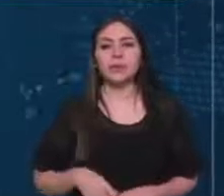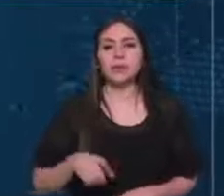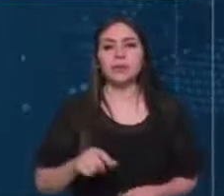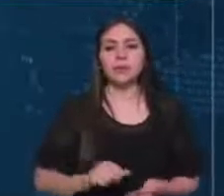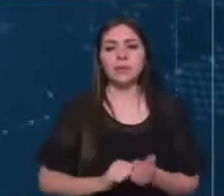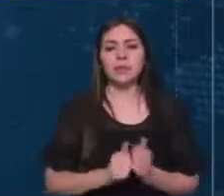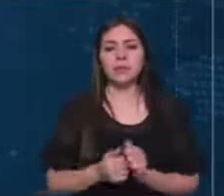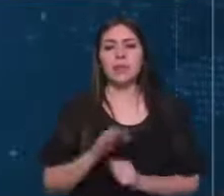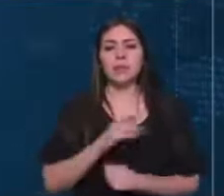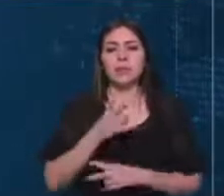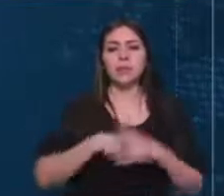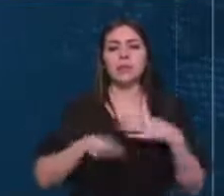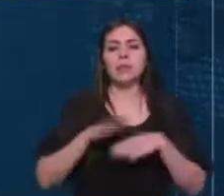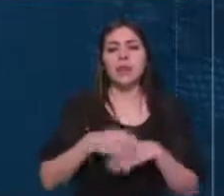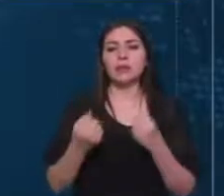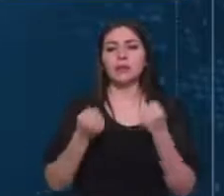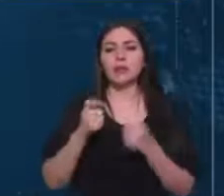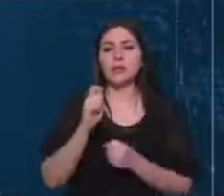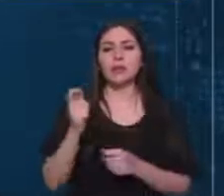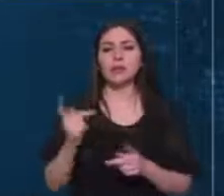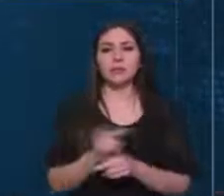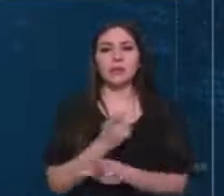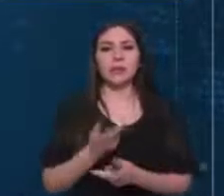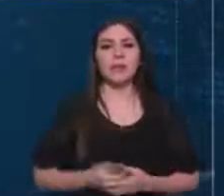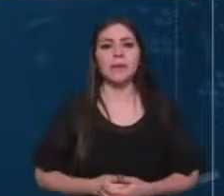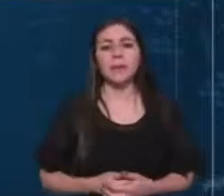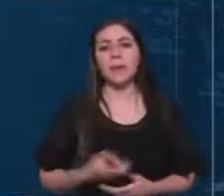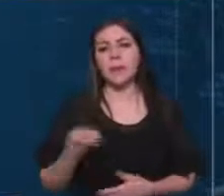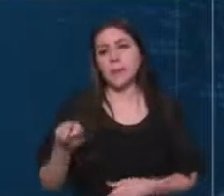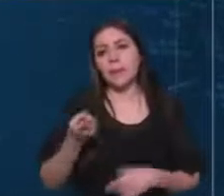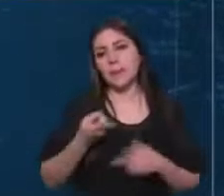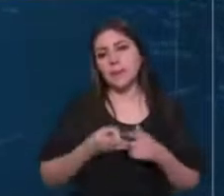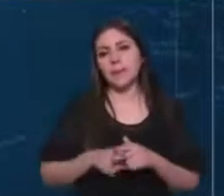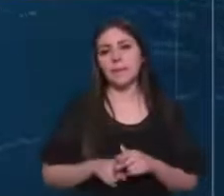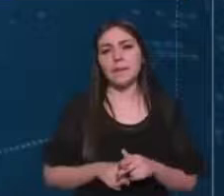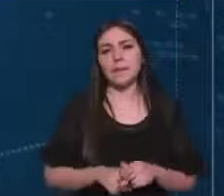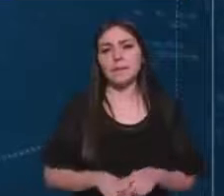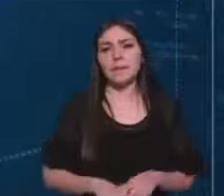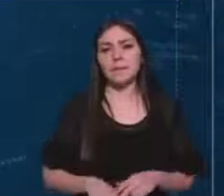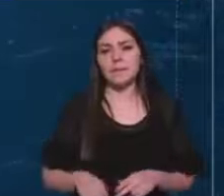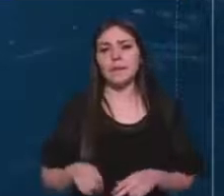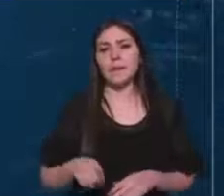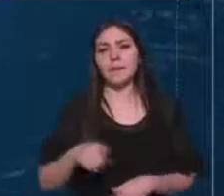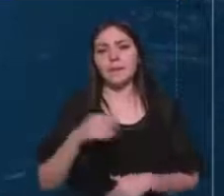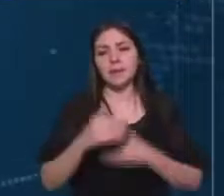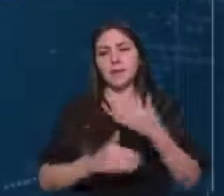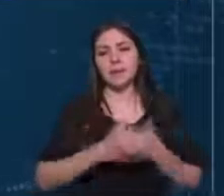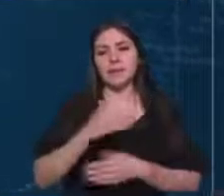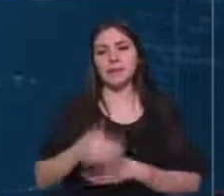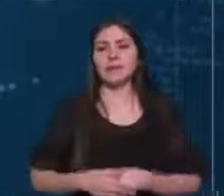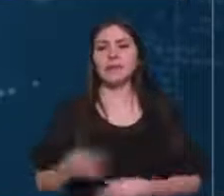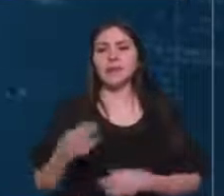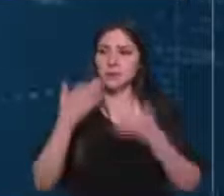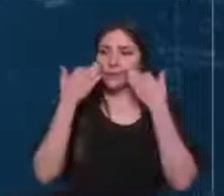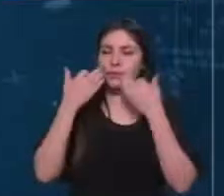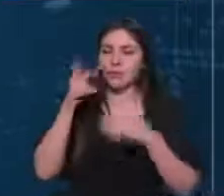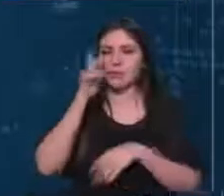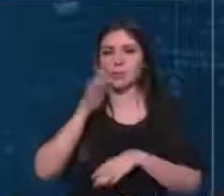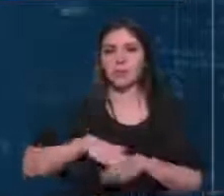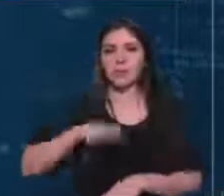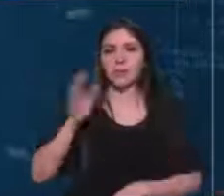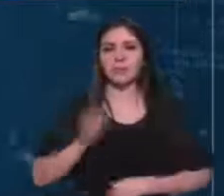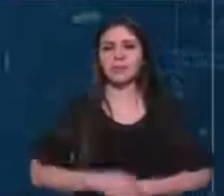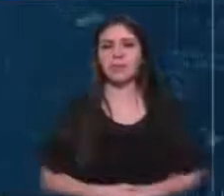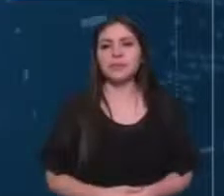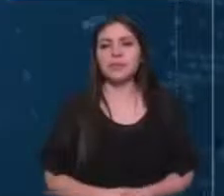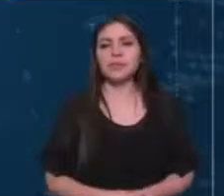puede potenciar el efecto, ¿no? Ahí está. Entonces, Ahí está. es algo que hay que empezar a probar, pero Pues mucho que pues probar. no tendría. Sin duda.